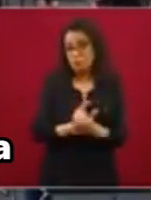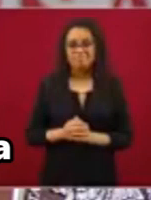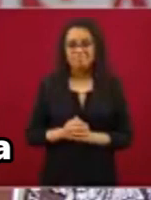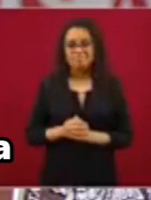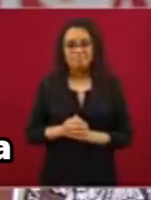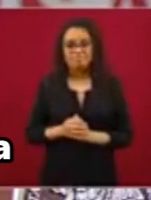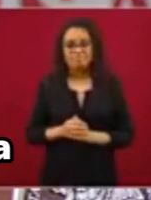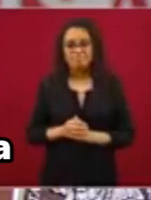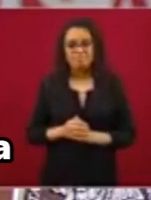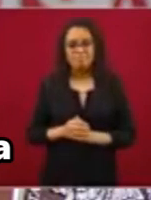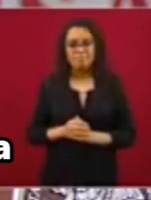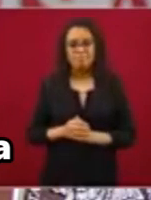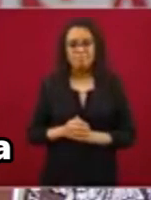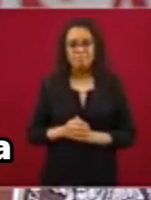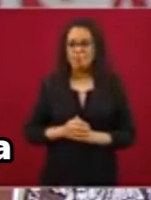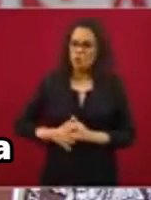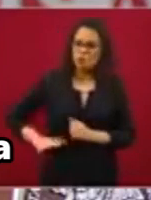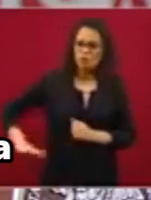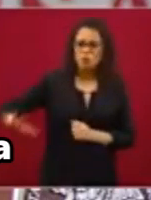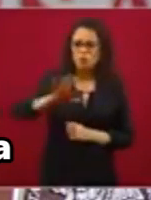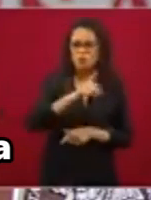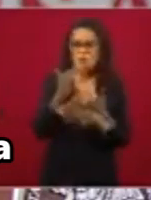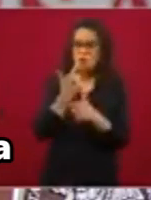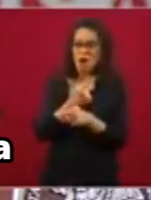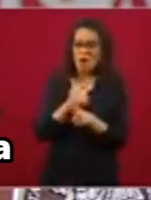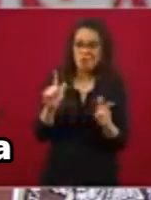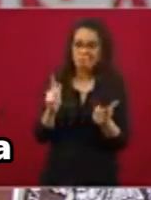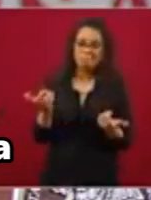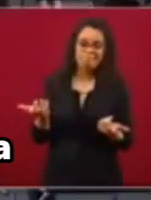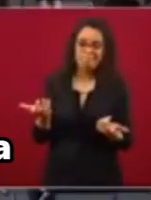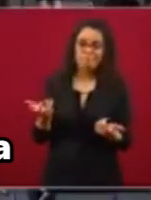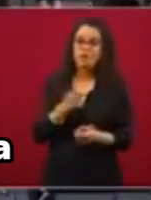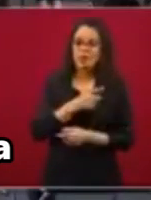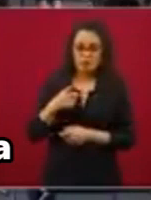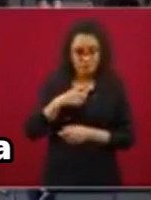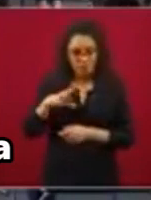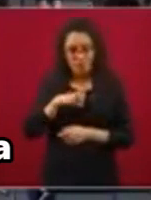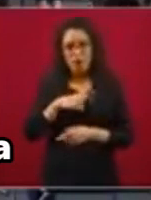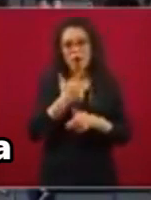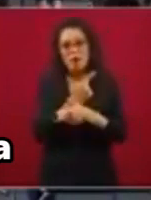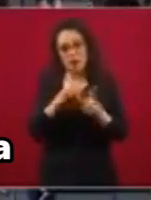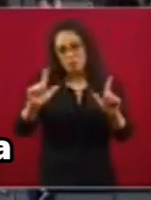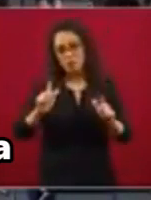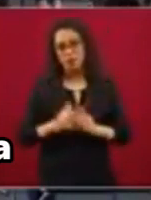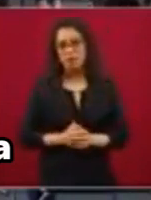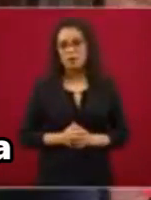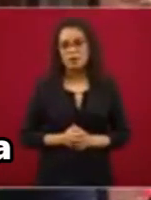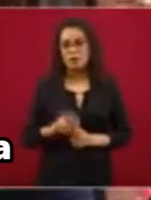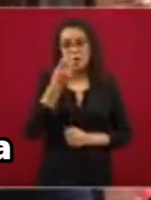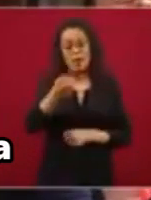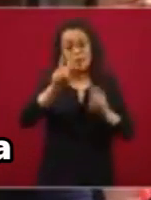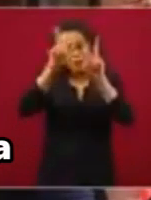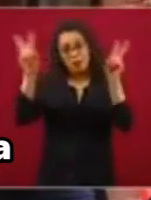Libertad. Que todo mundo se manifieste, se exprese. Pero entonces, aquí el punto es el uso de los recursos públicos para